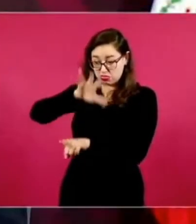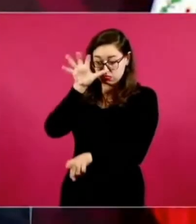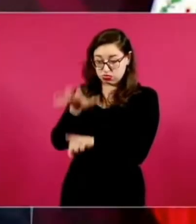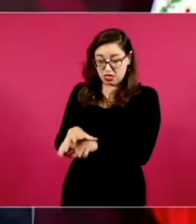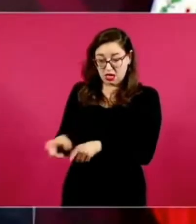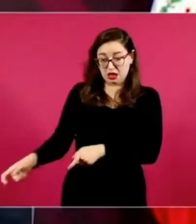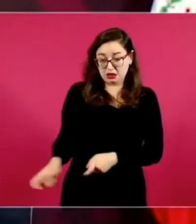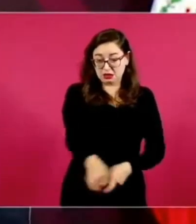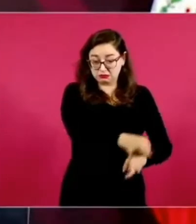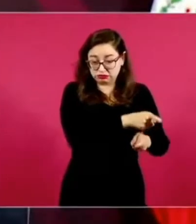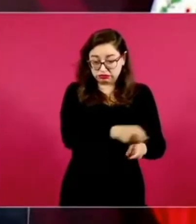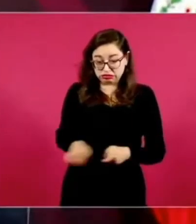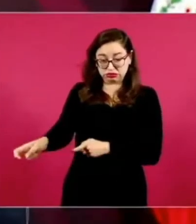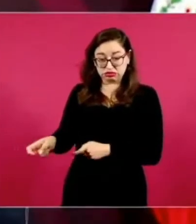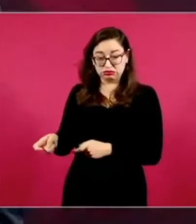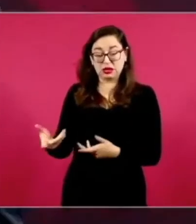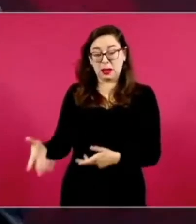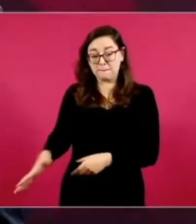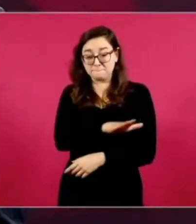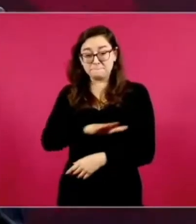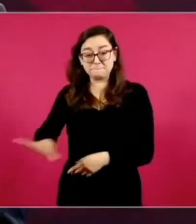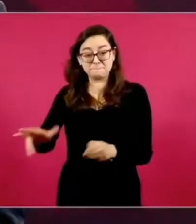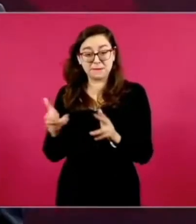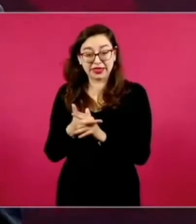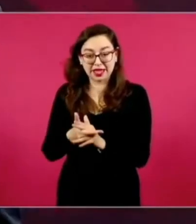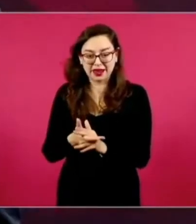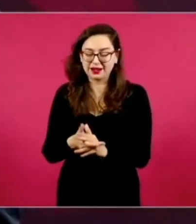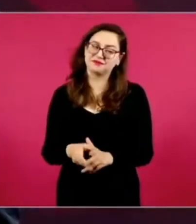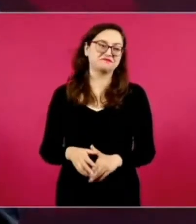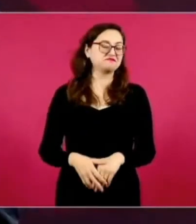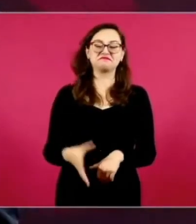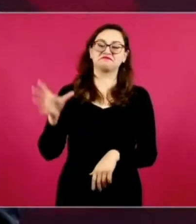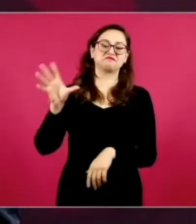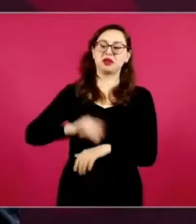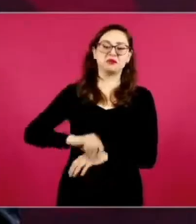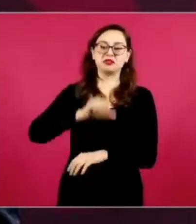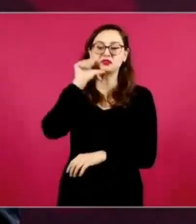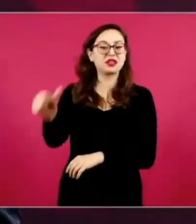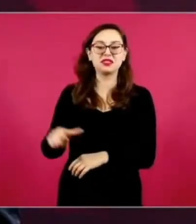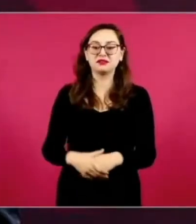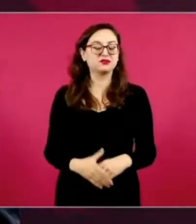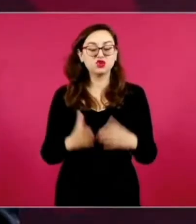el ejército se utilice para reprimir al pueblo.